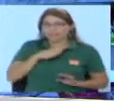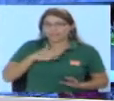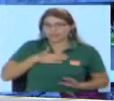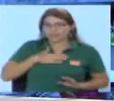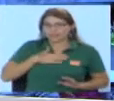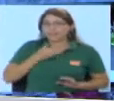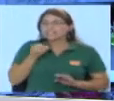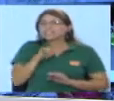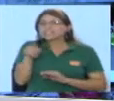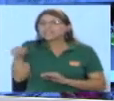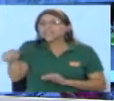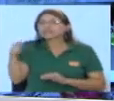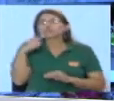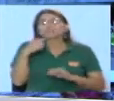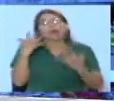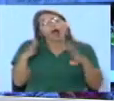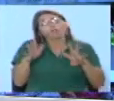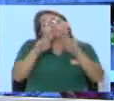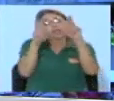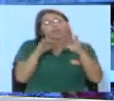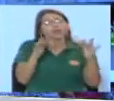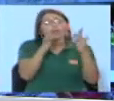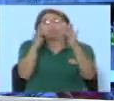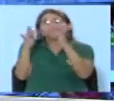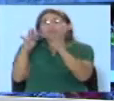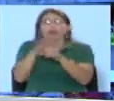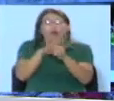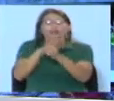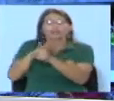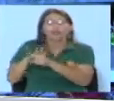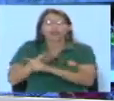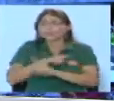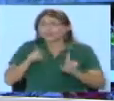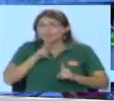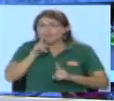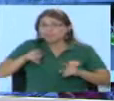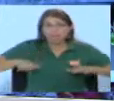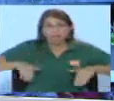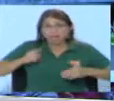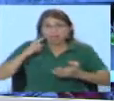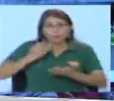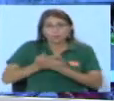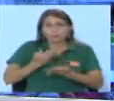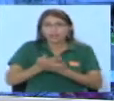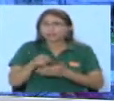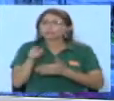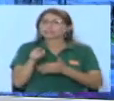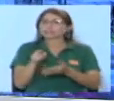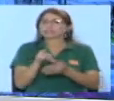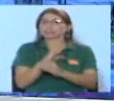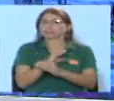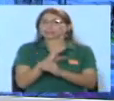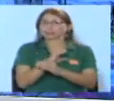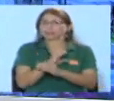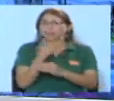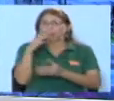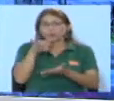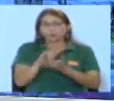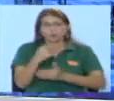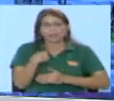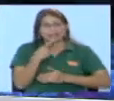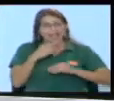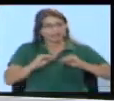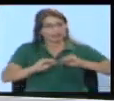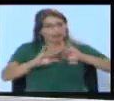parten es que las redes están congestionadas y no lo demostraron? Entonces es muy delicado. Por eso le insistía yo que el tema de transparencia es fundamental.